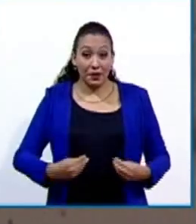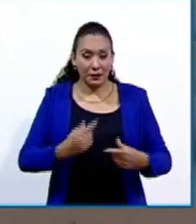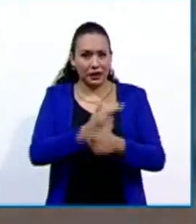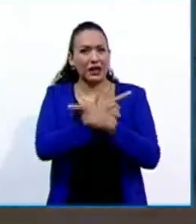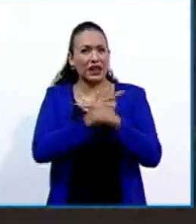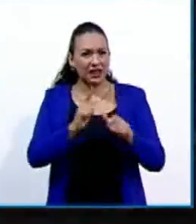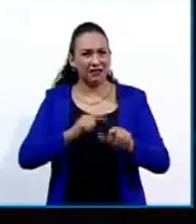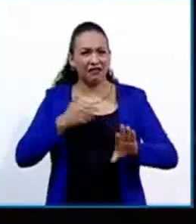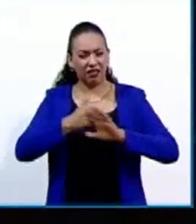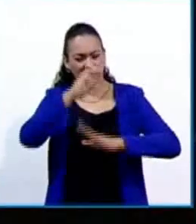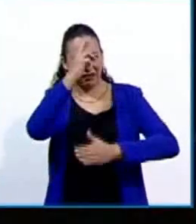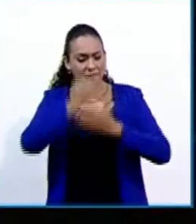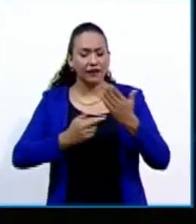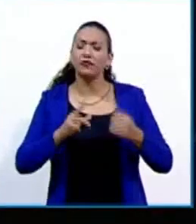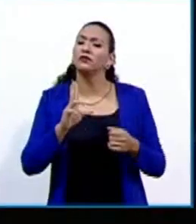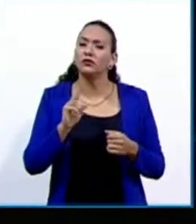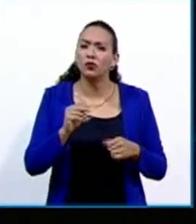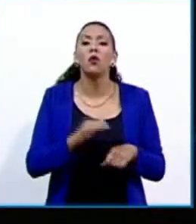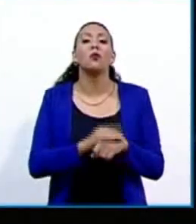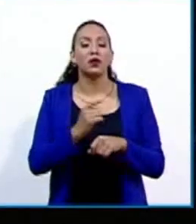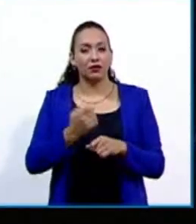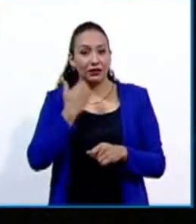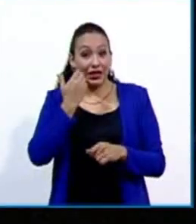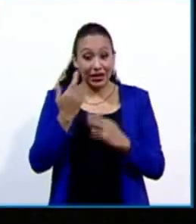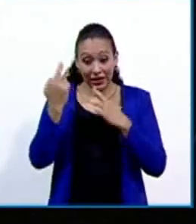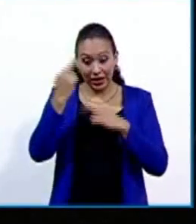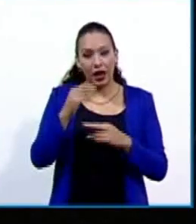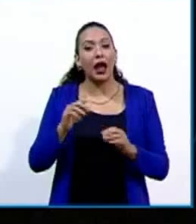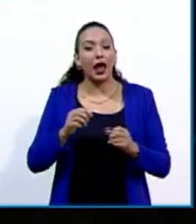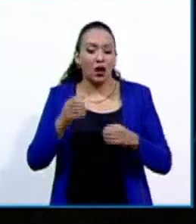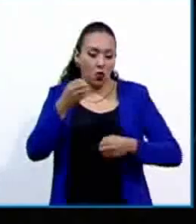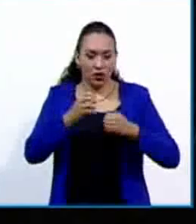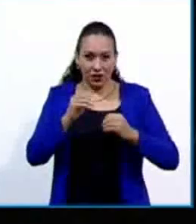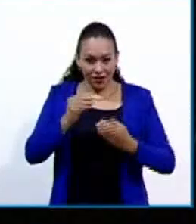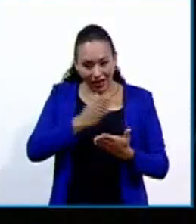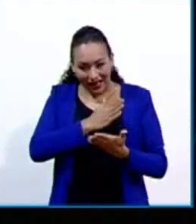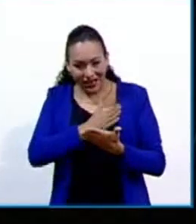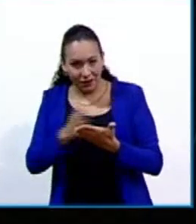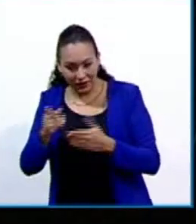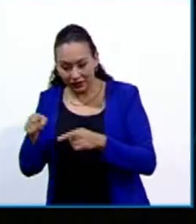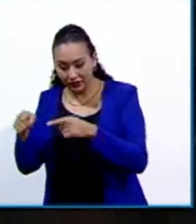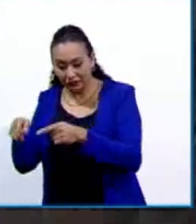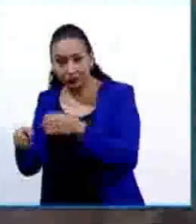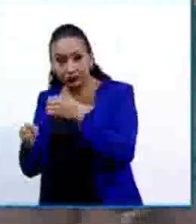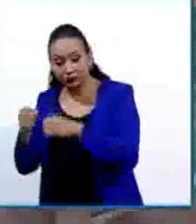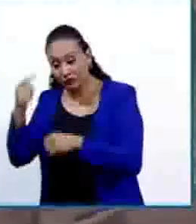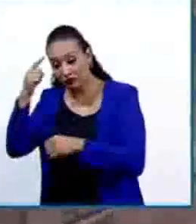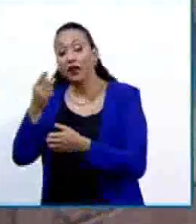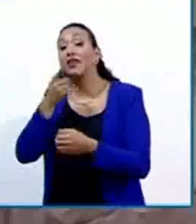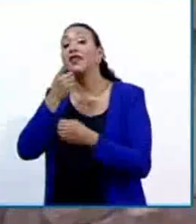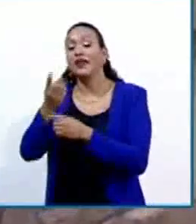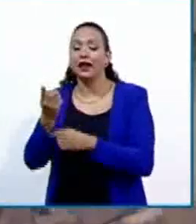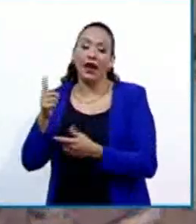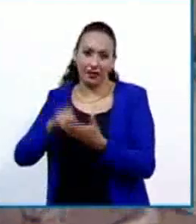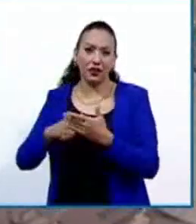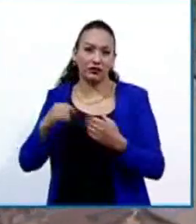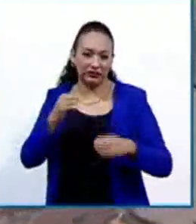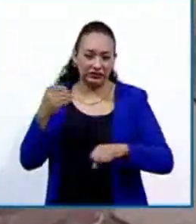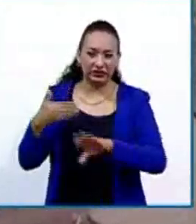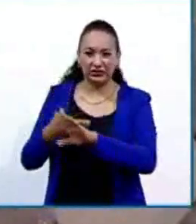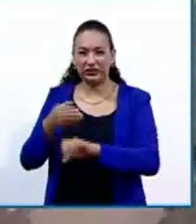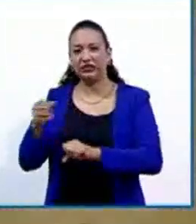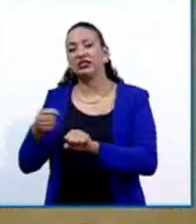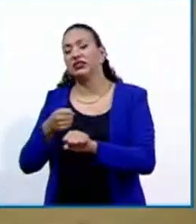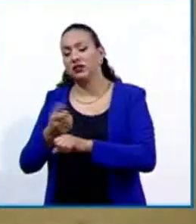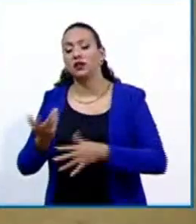debida diligencia, el pretender resolver de manera extrajudicial un juicio en el que se alega violencia familiar, como pueden ser los